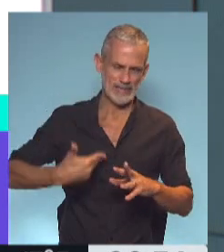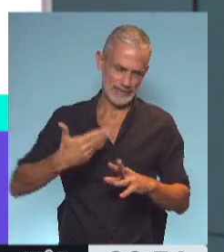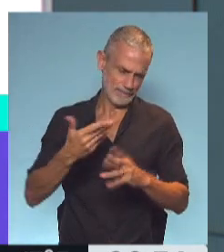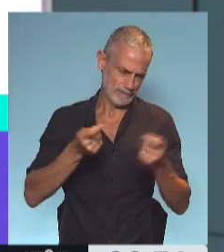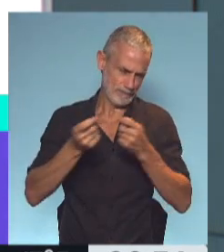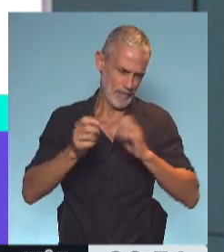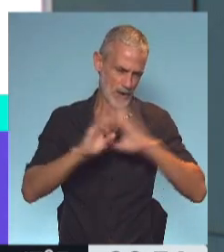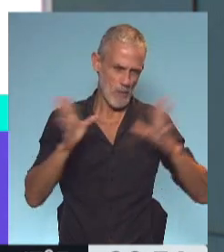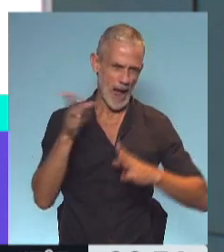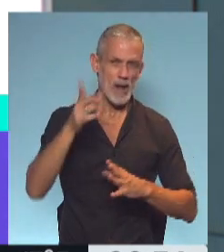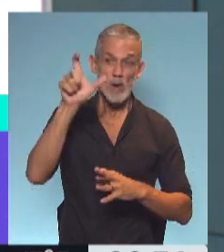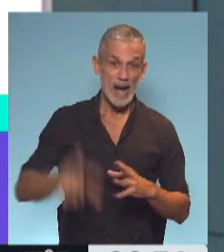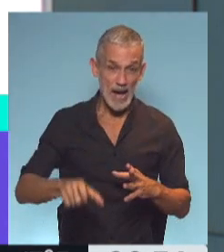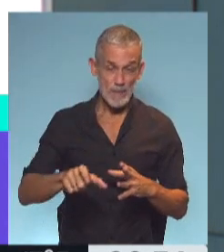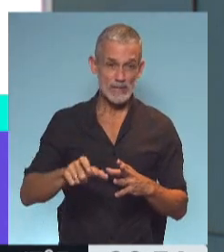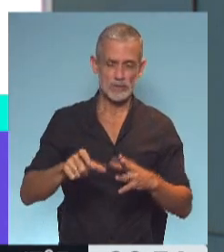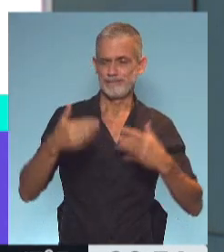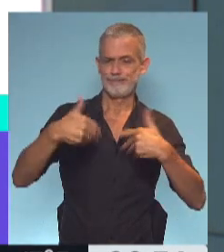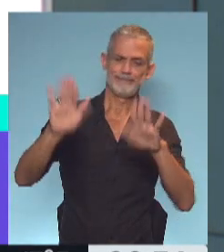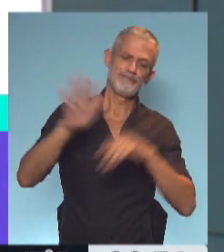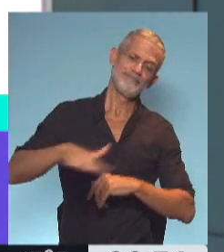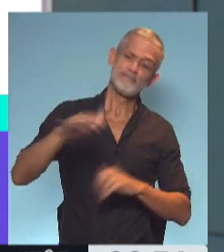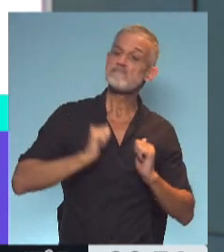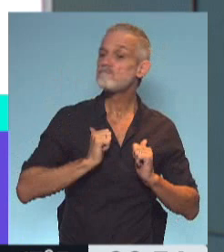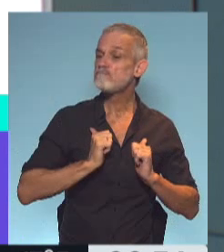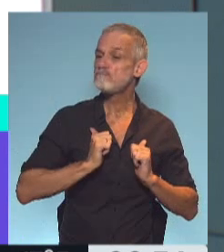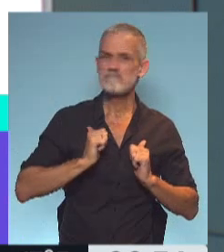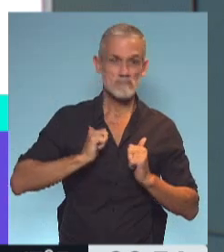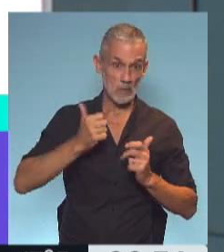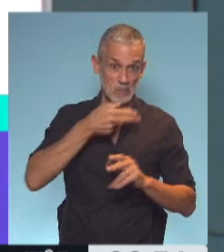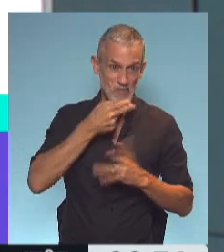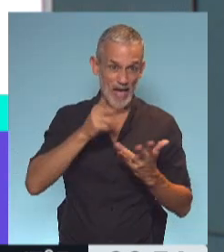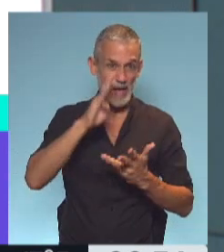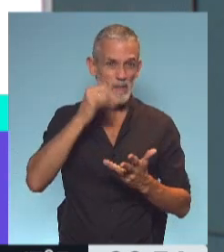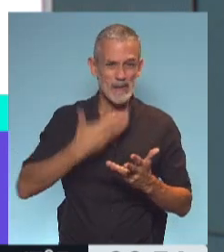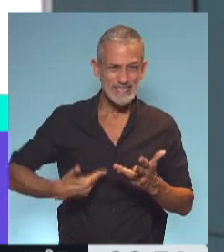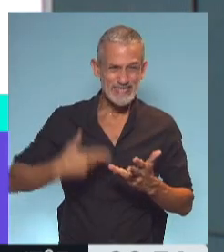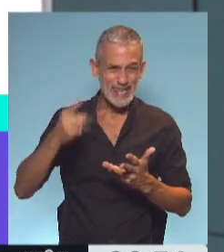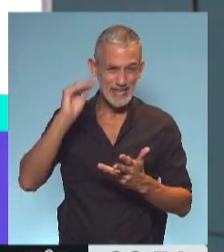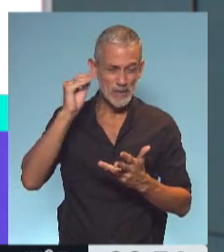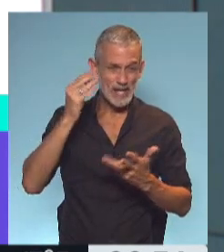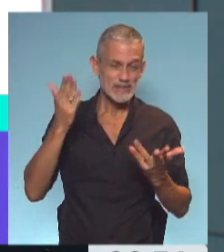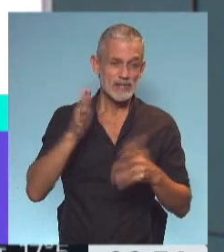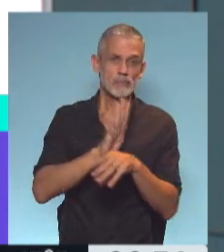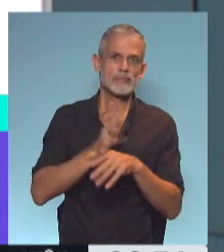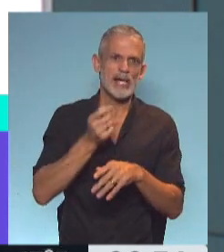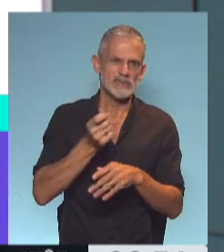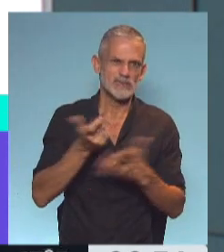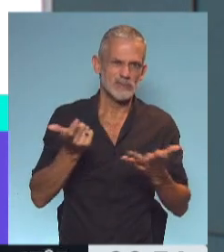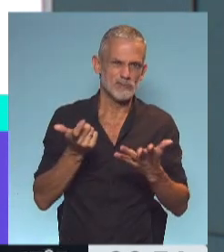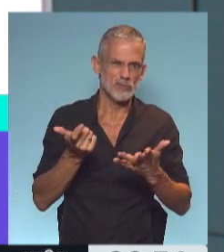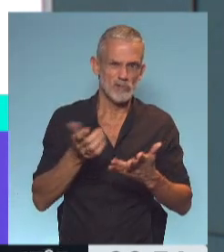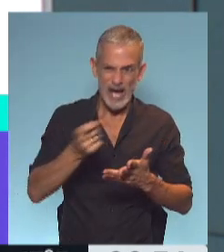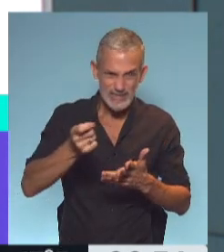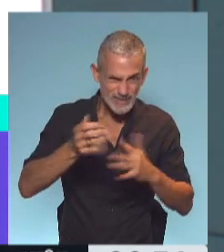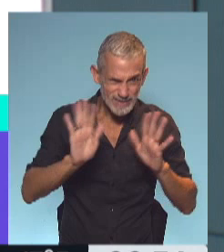han tenido es una persona que ha dejado a la población a su libre albedrío en una actitud genocida, que eso es lo que hay que decir fuertemente, y no tengo ningún